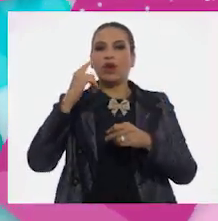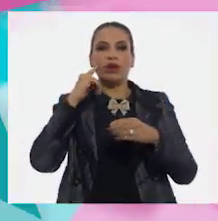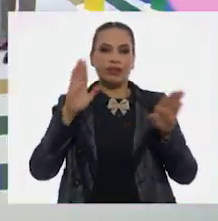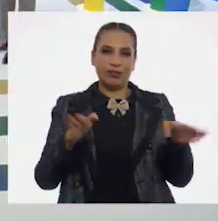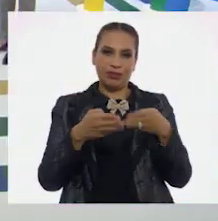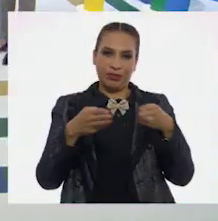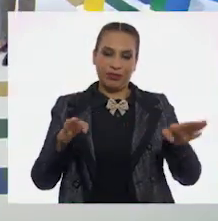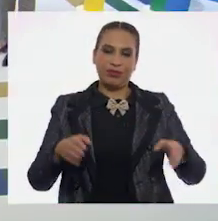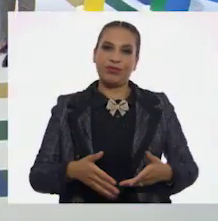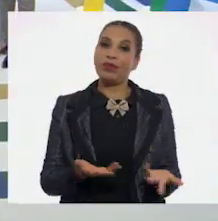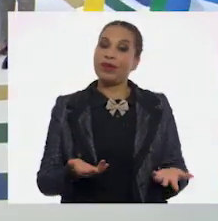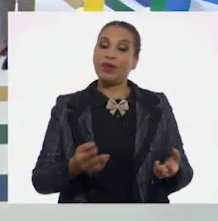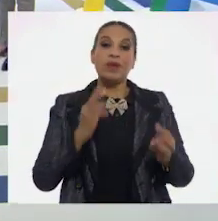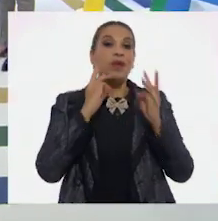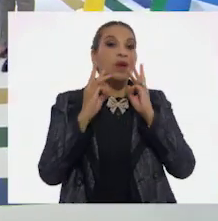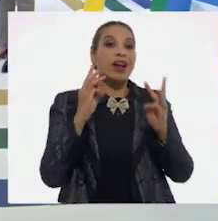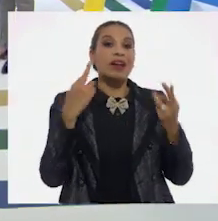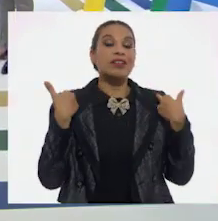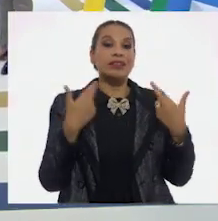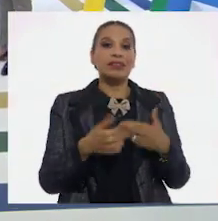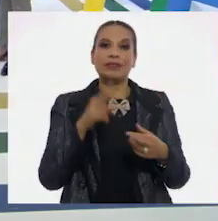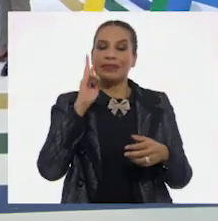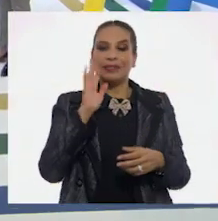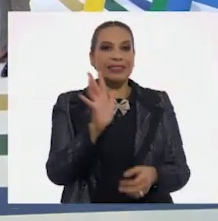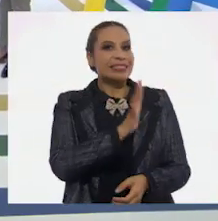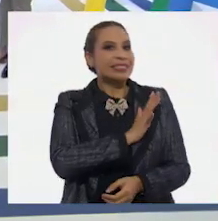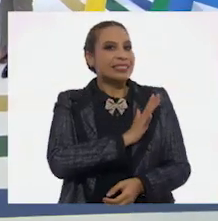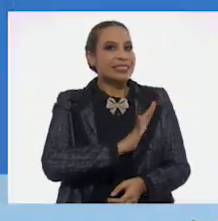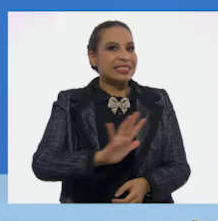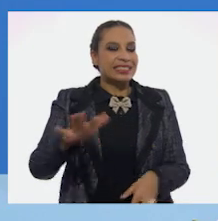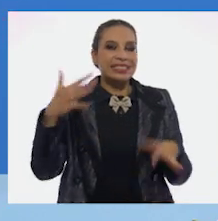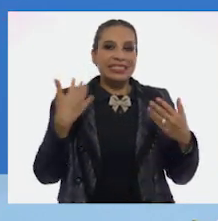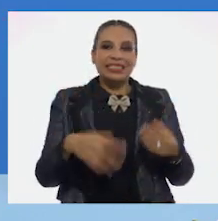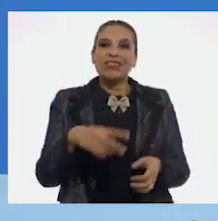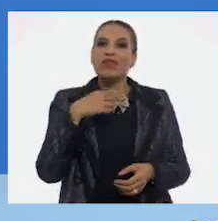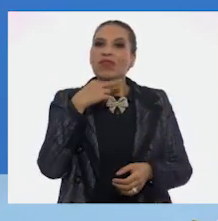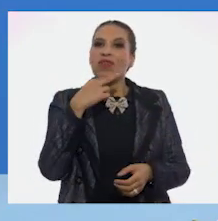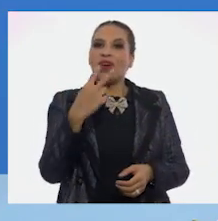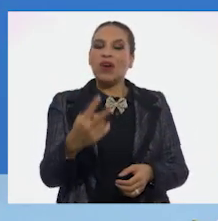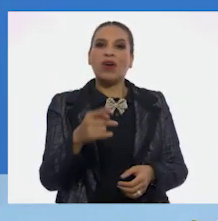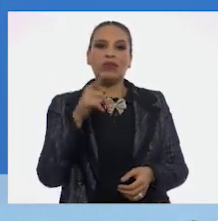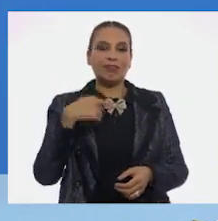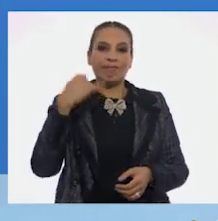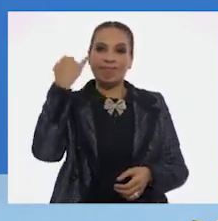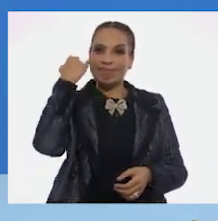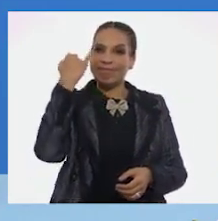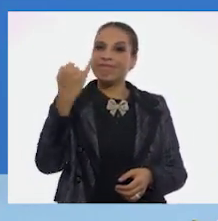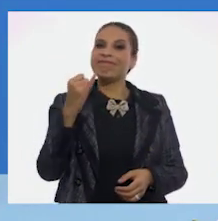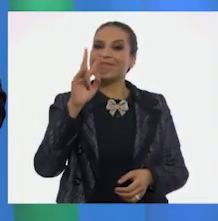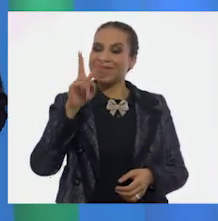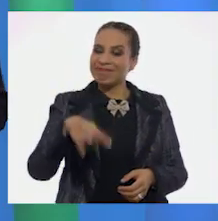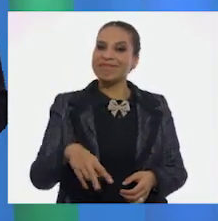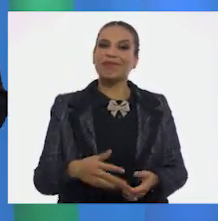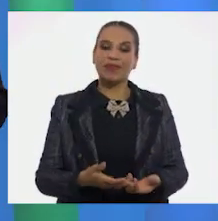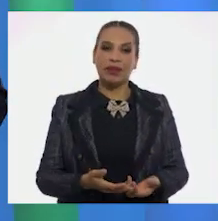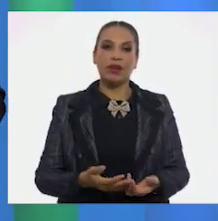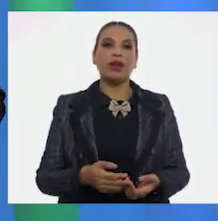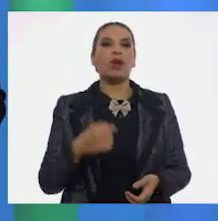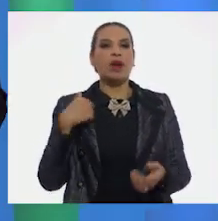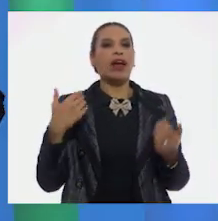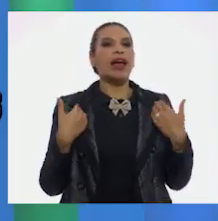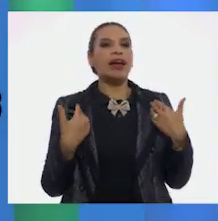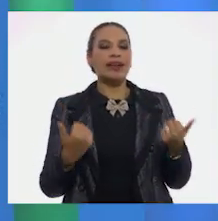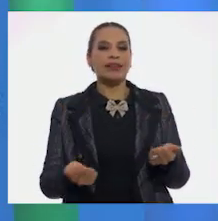ritmos. ¡Guau, maestra! ¡Qué increíble! Sí se escucha tal como me lo imaginé. Y por lo que